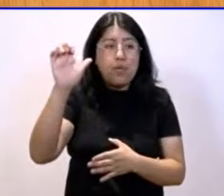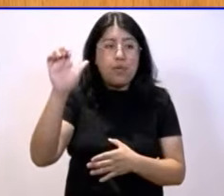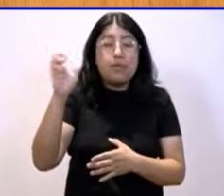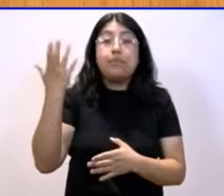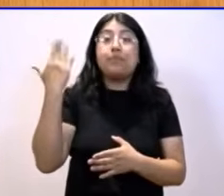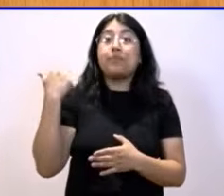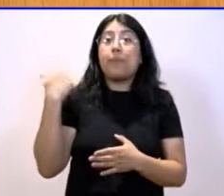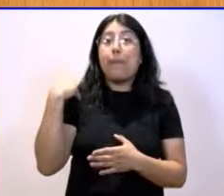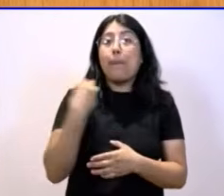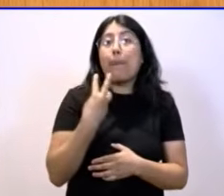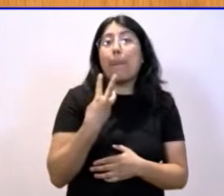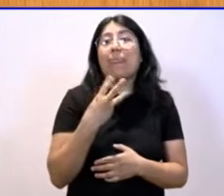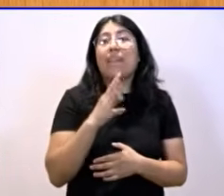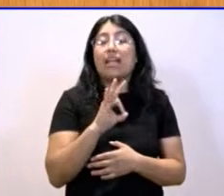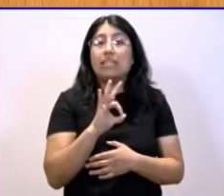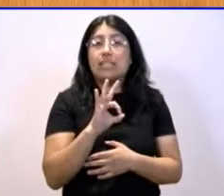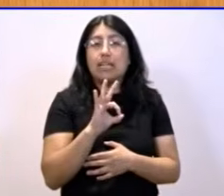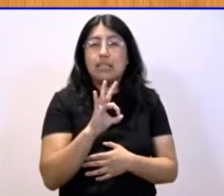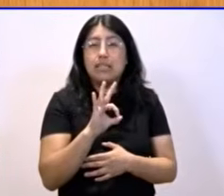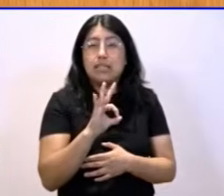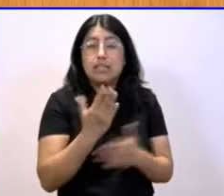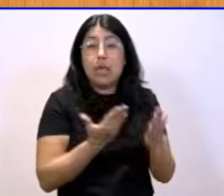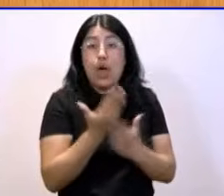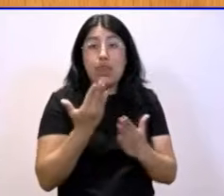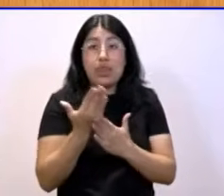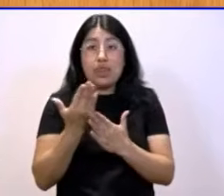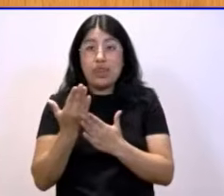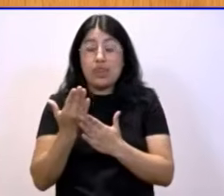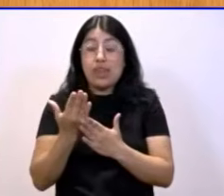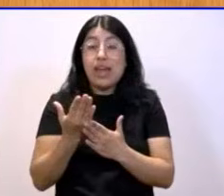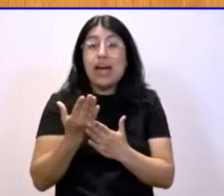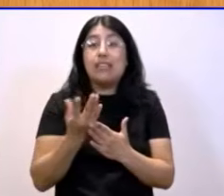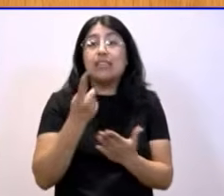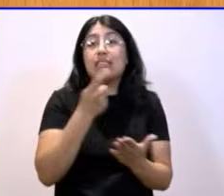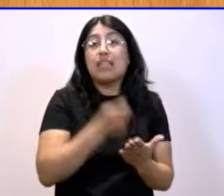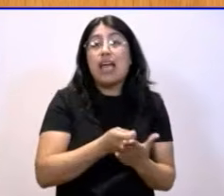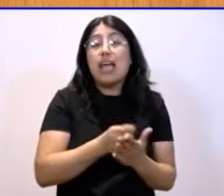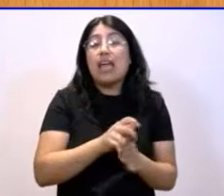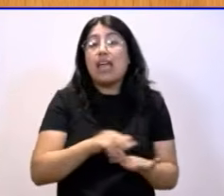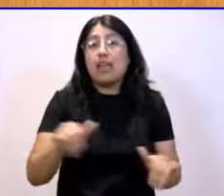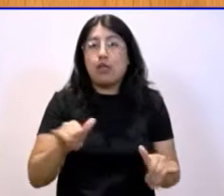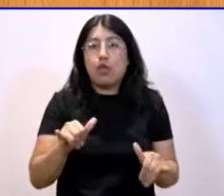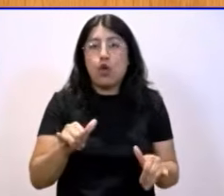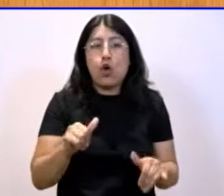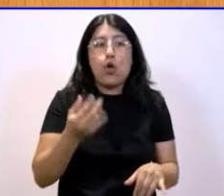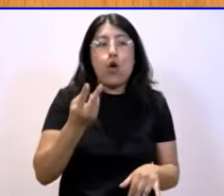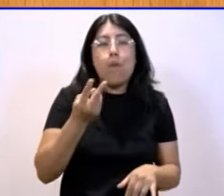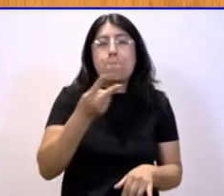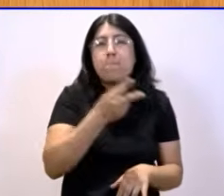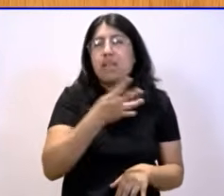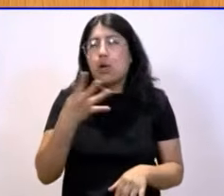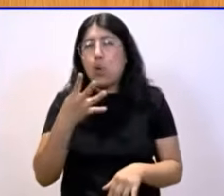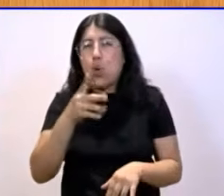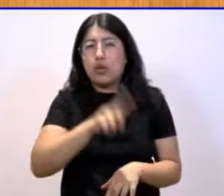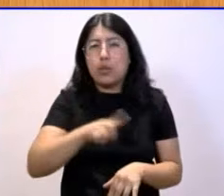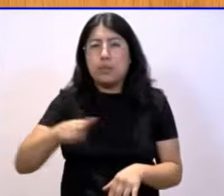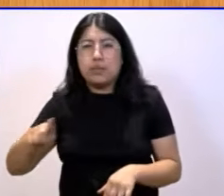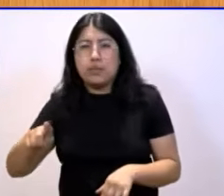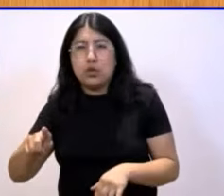que con 30 días de indemnización y 42 mensualidades o 24 mensualidades de tope